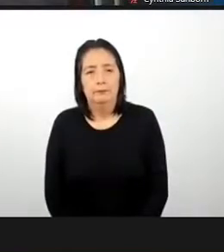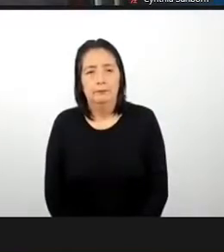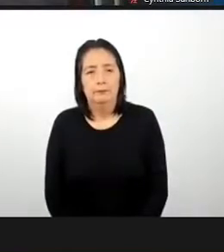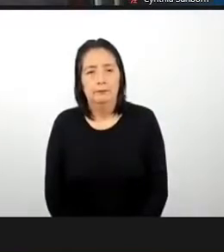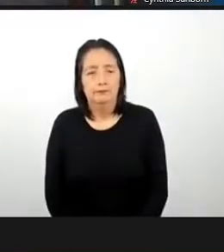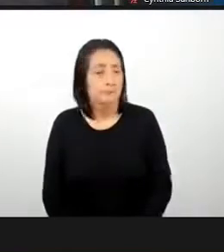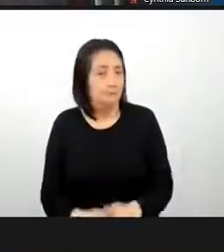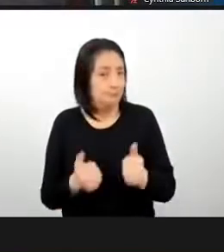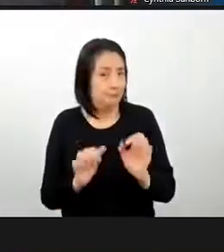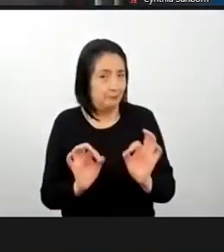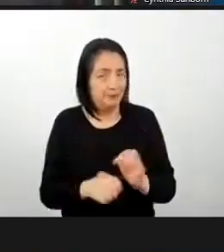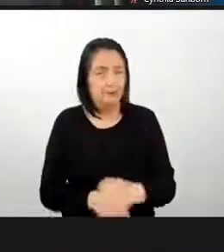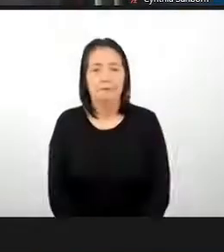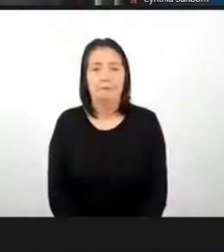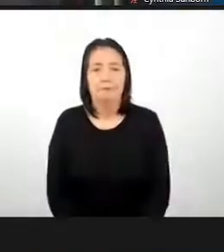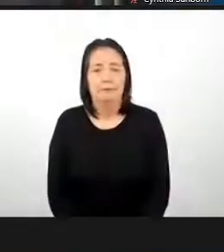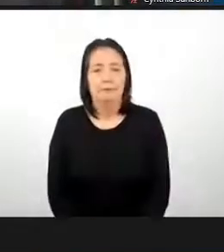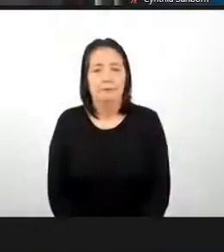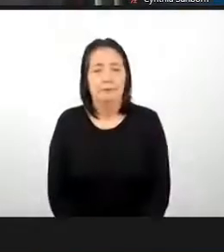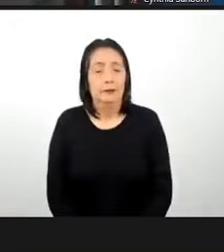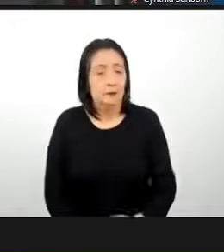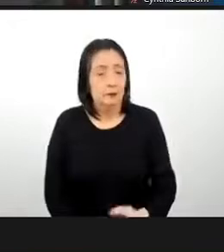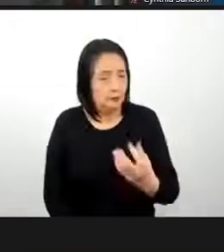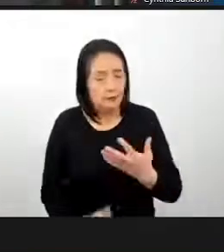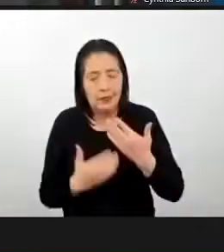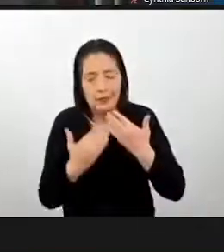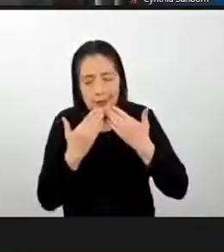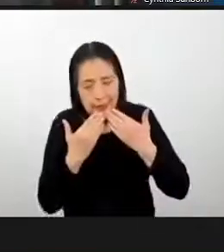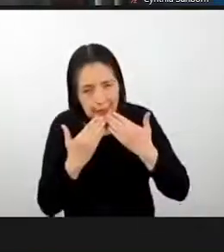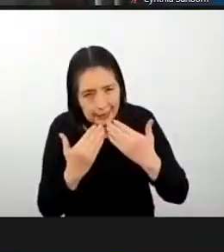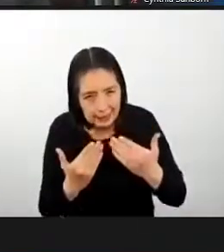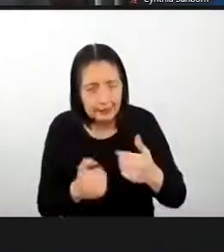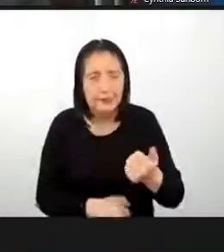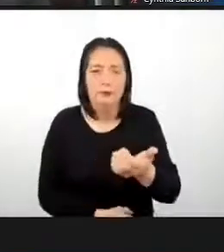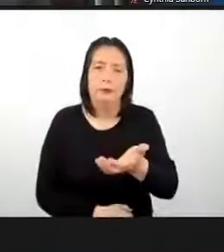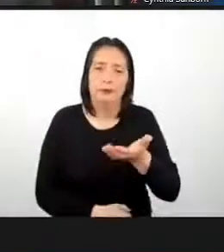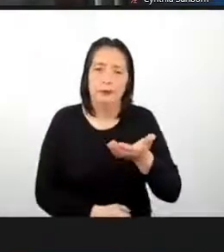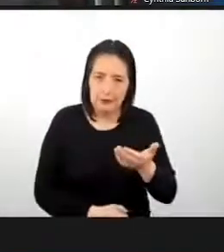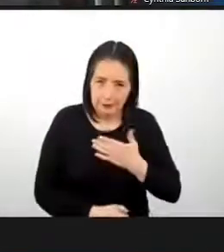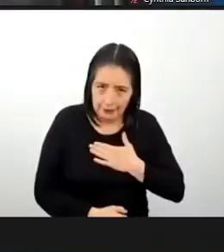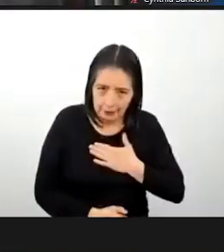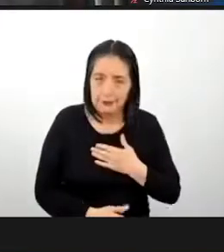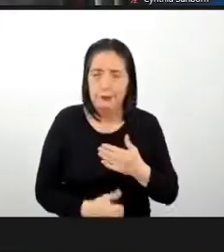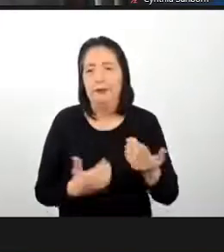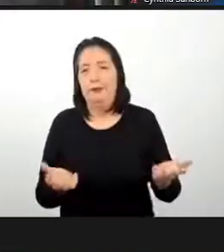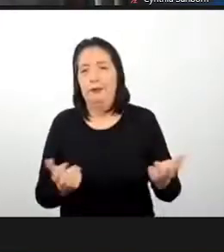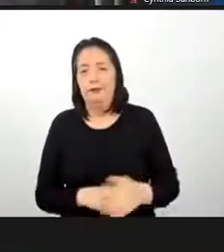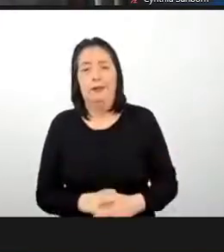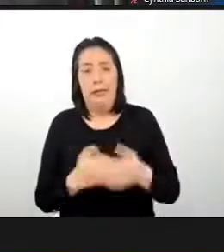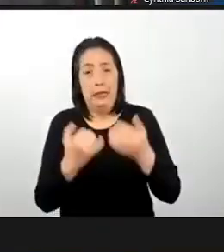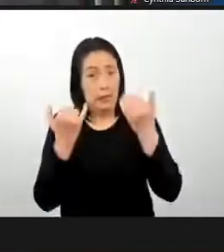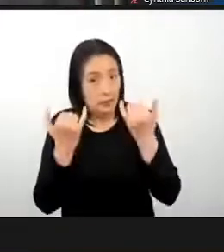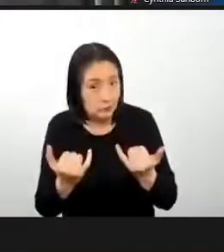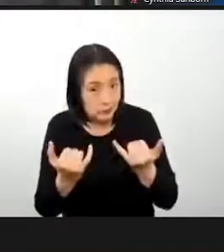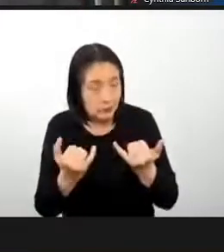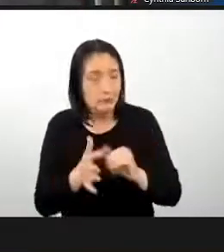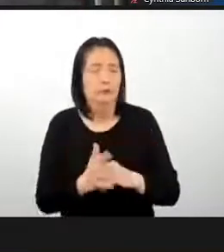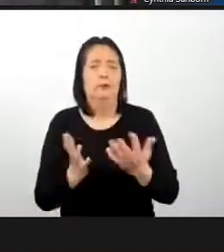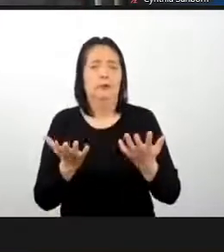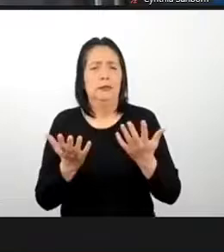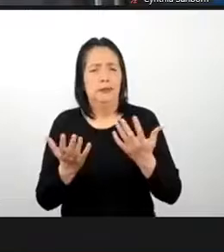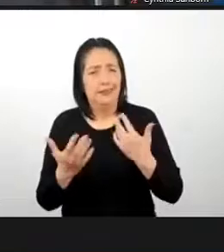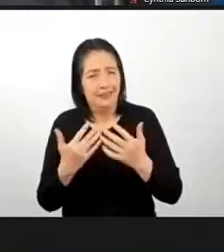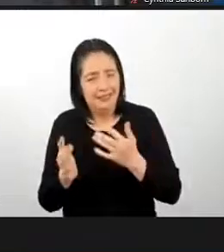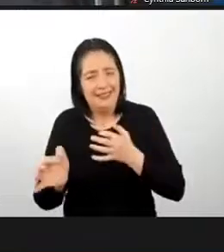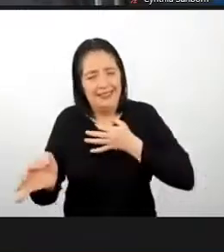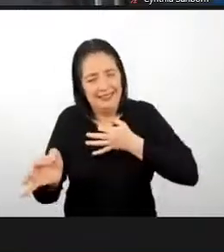Ahora sí. Sí. Digo que muy agradecida por la invitación y ahora vamos a tratar de